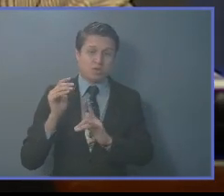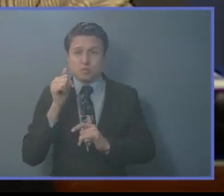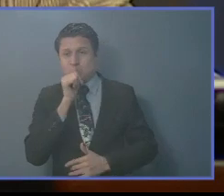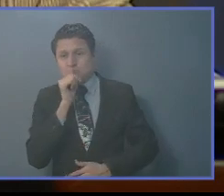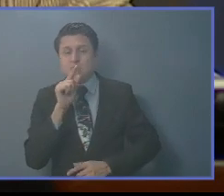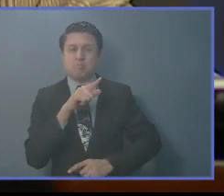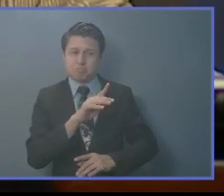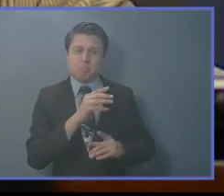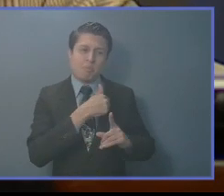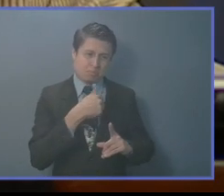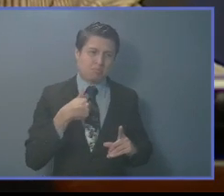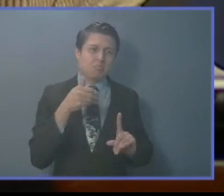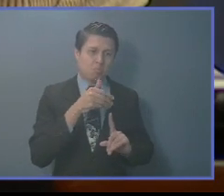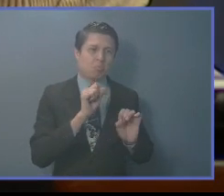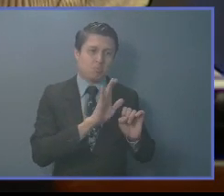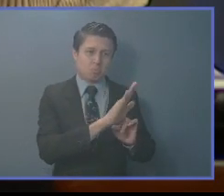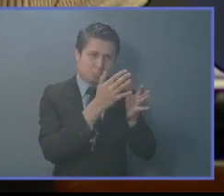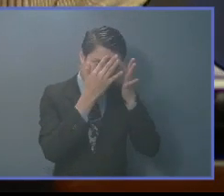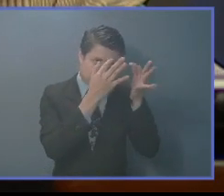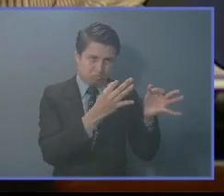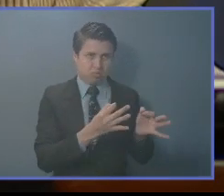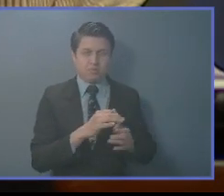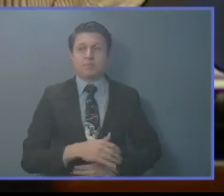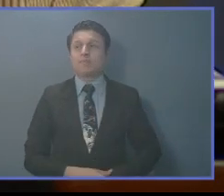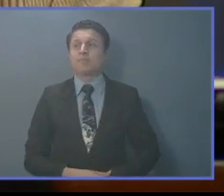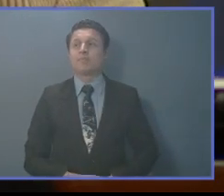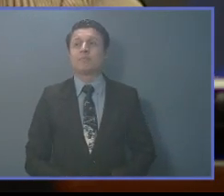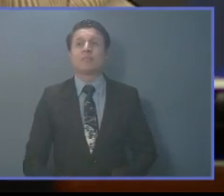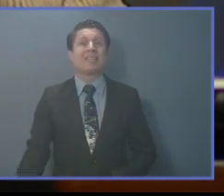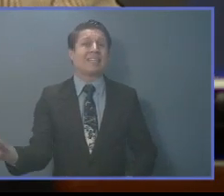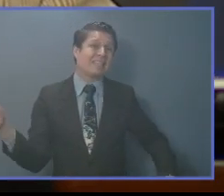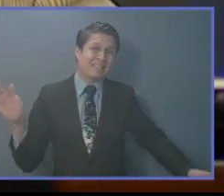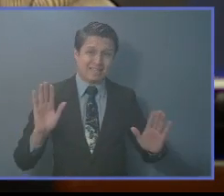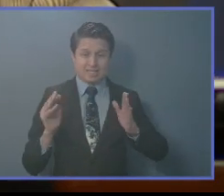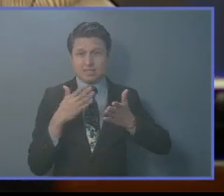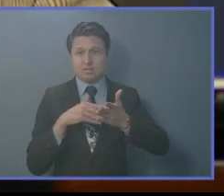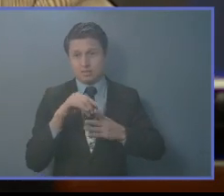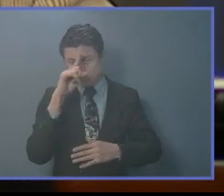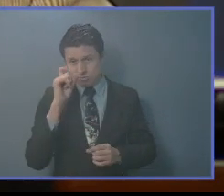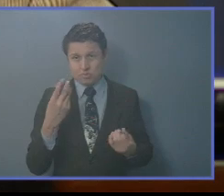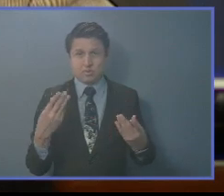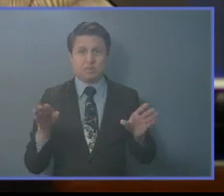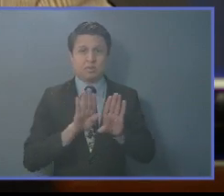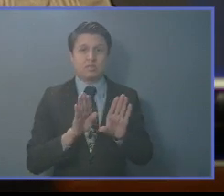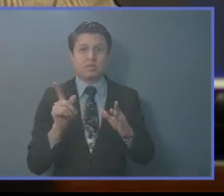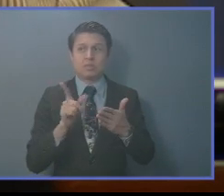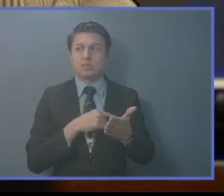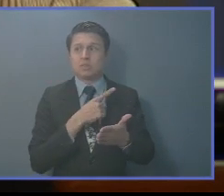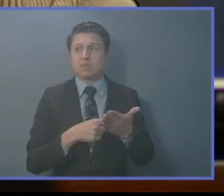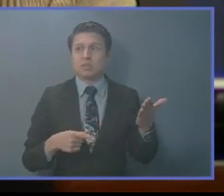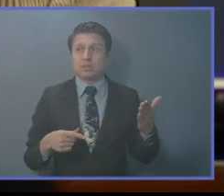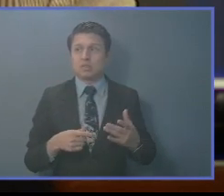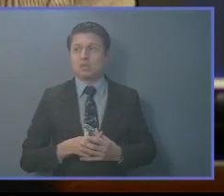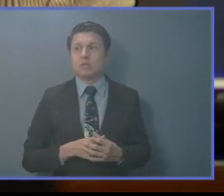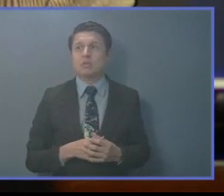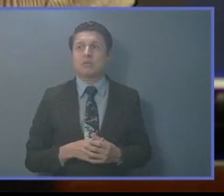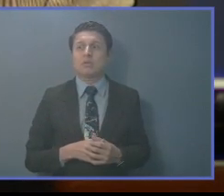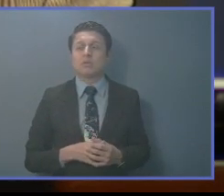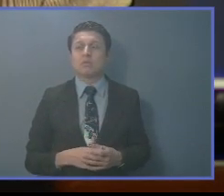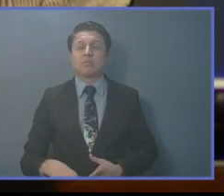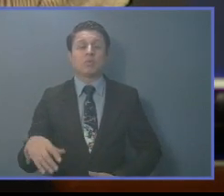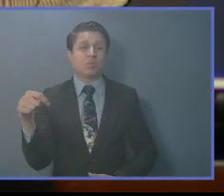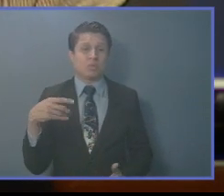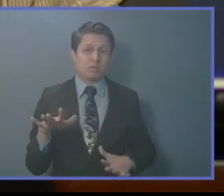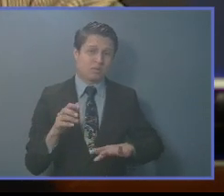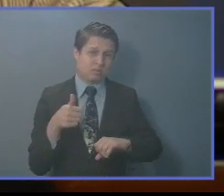de centros de trabajo, artículo 30. Ningún centro de trabajo o empresa puede ser cerrado, clausurado o suspendido sin haber seguido el debido